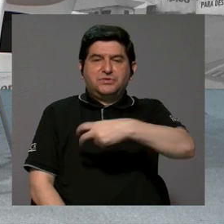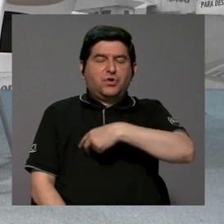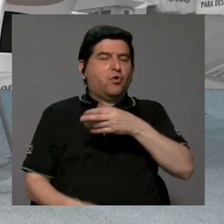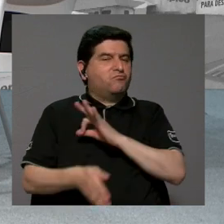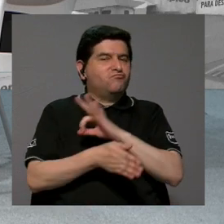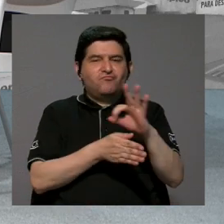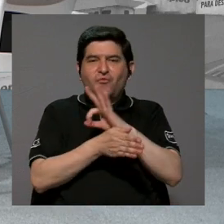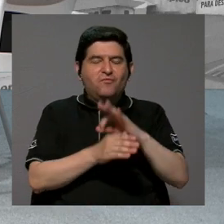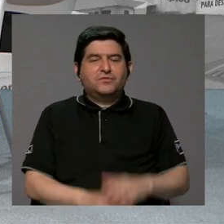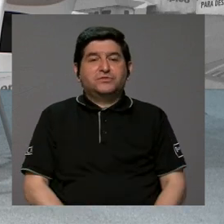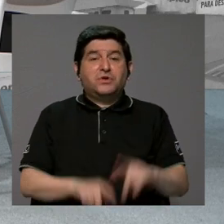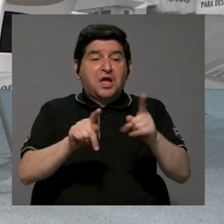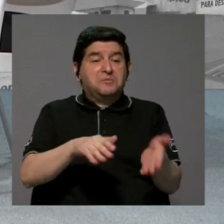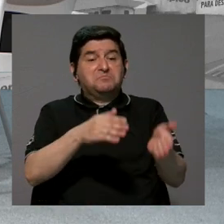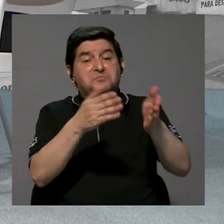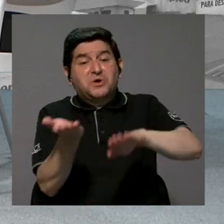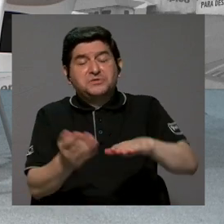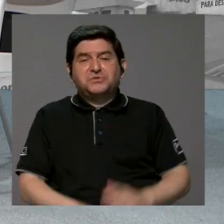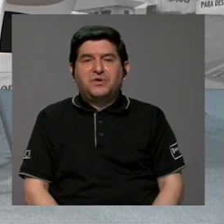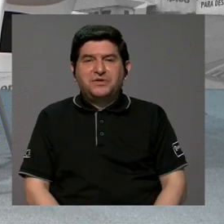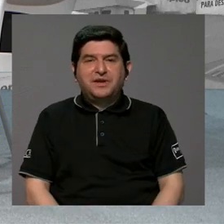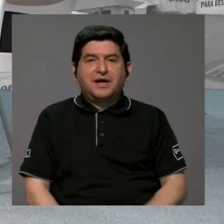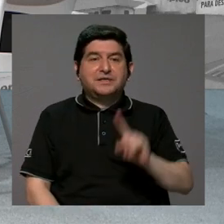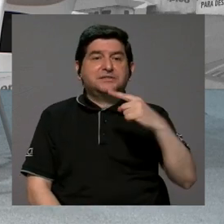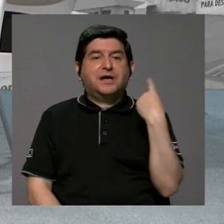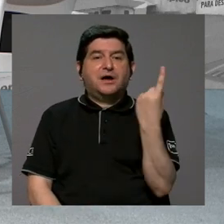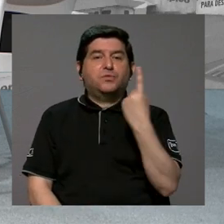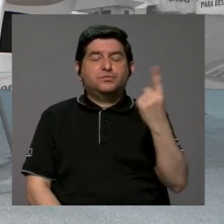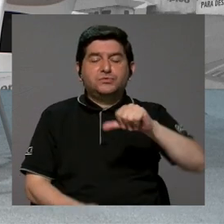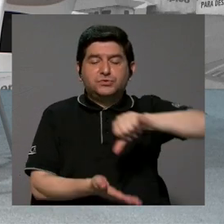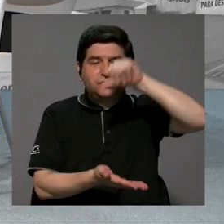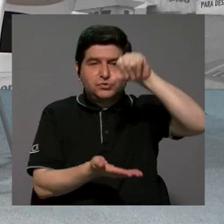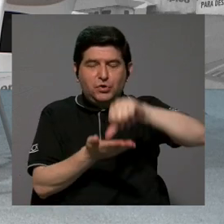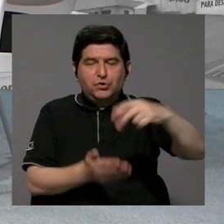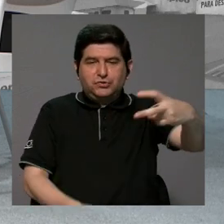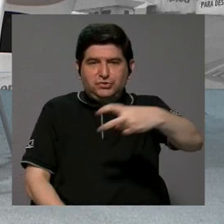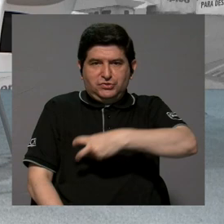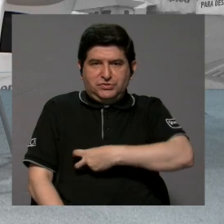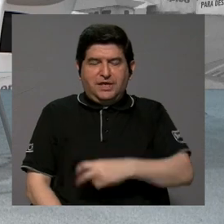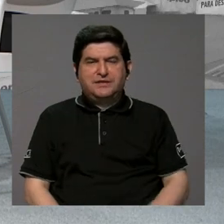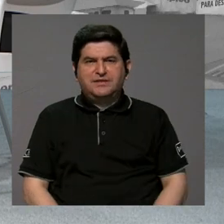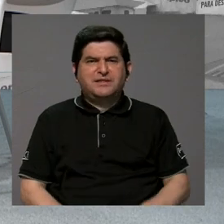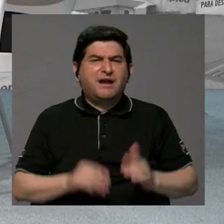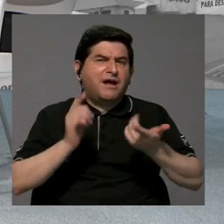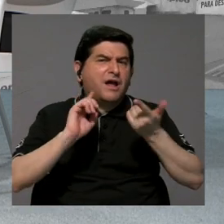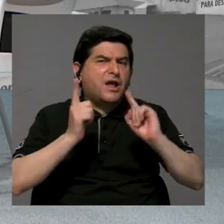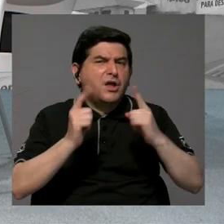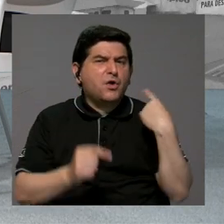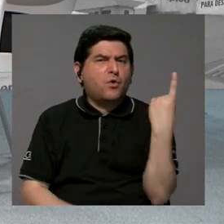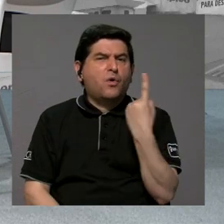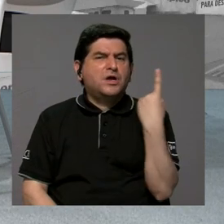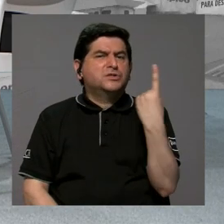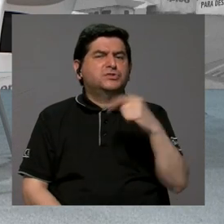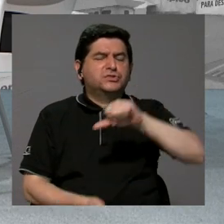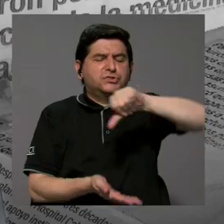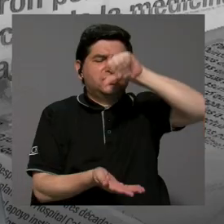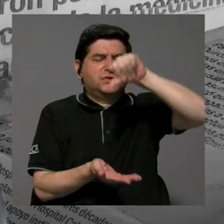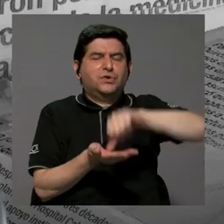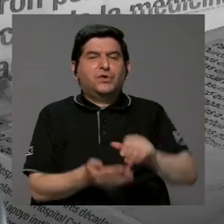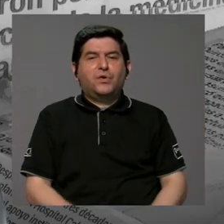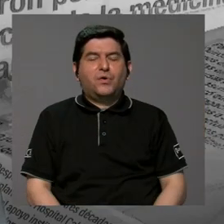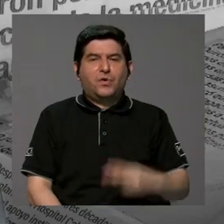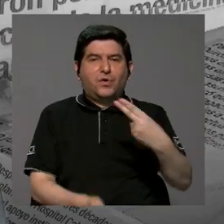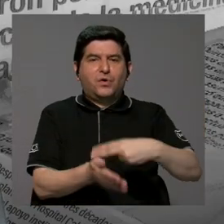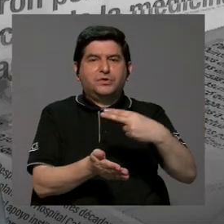sirve, se muere la gente y entonces tiene que haber un solo centro trasplantador. ¿Y cuál va a ser el único centro trasplantador?